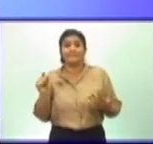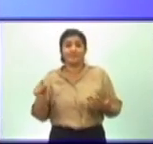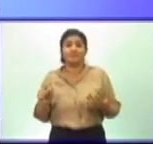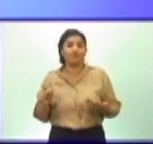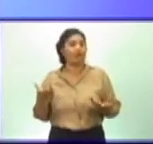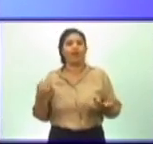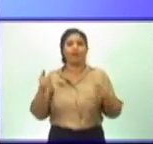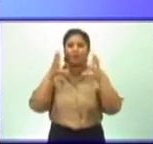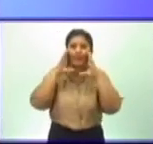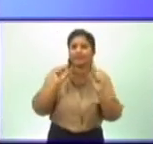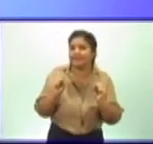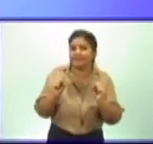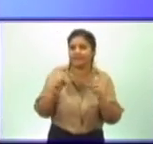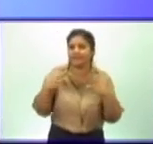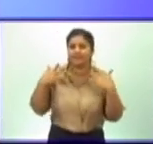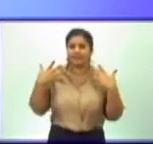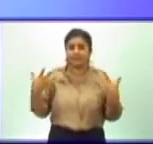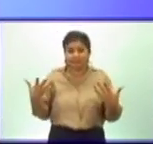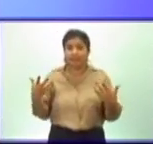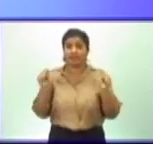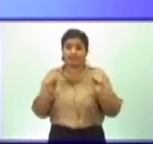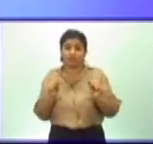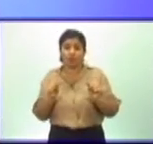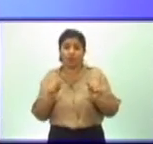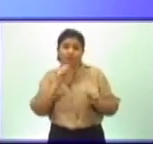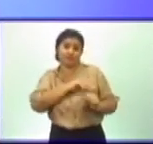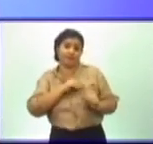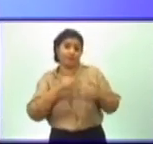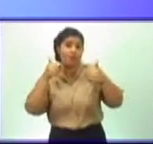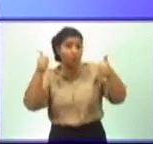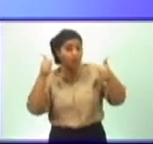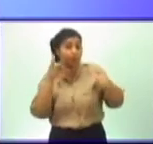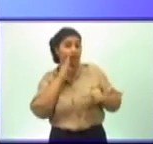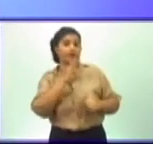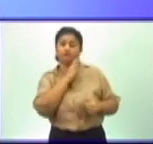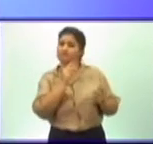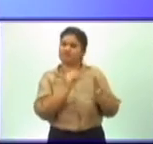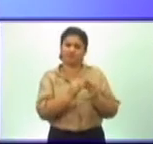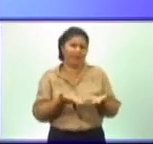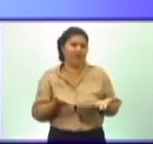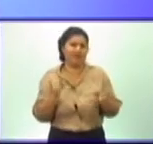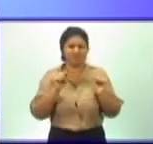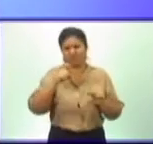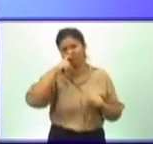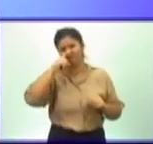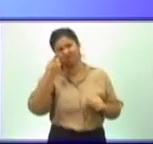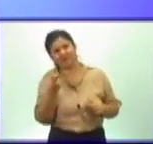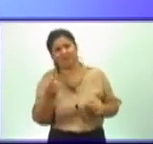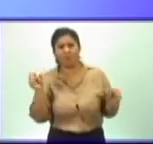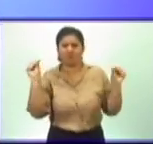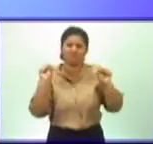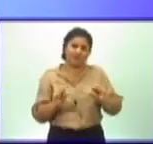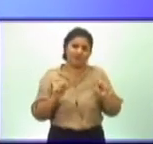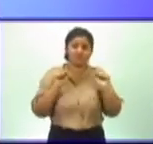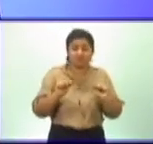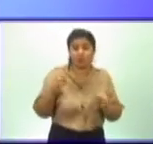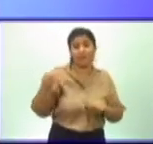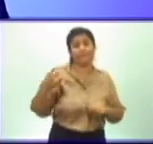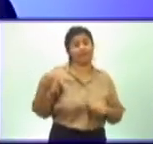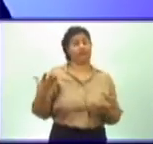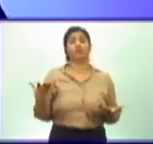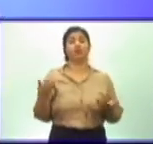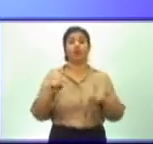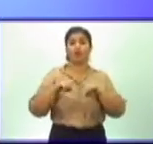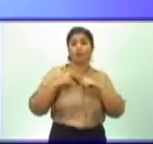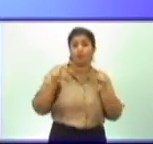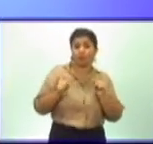contravalores, no es una actitud correcta ser un hipócrita, engañar al mundo e incluso ser